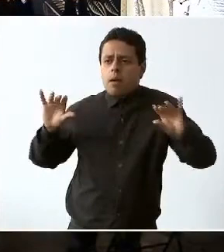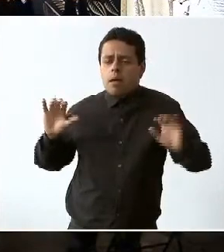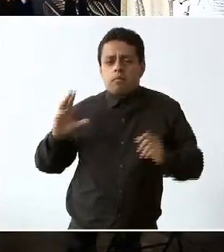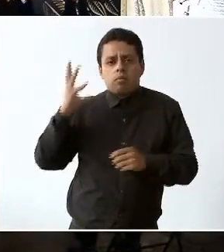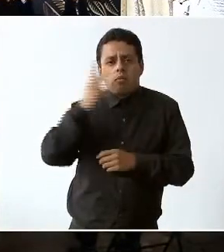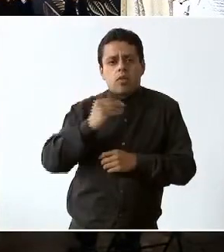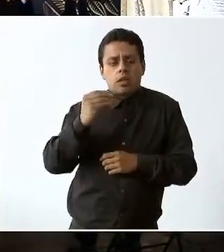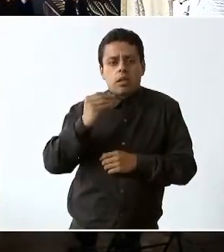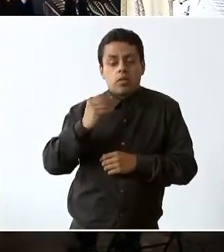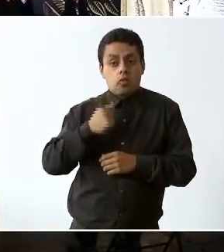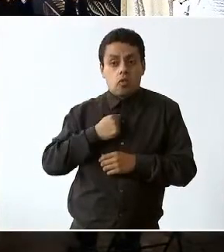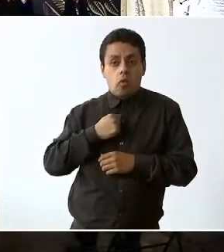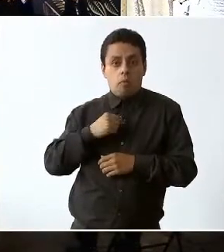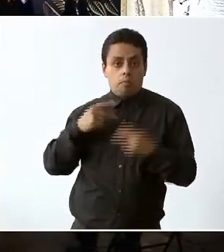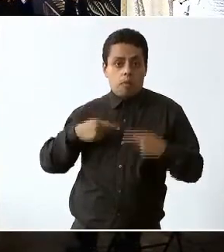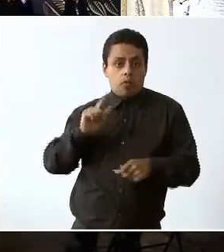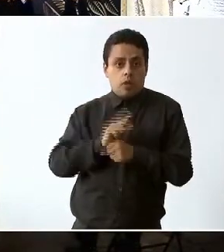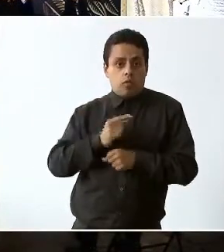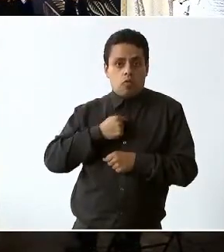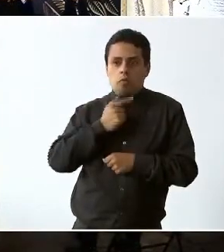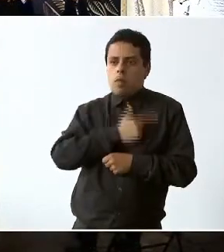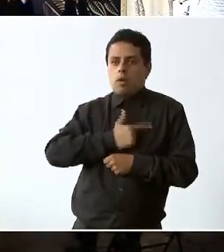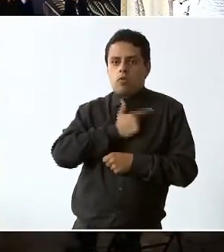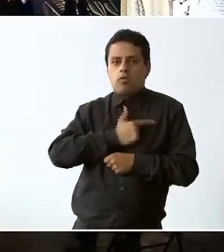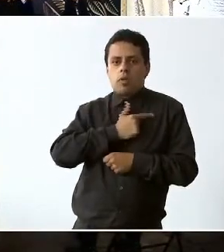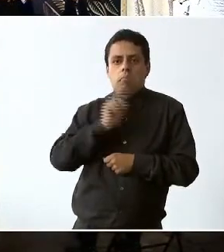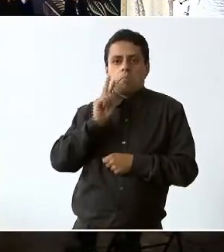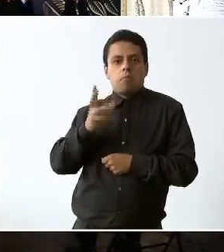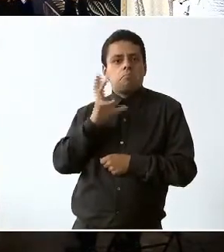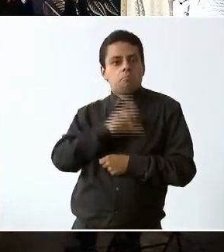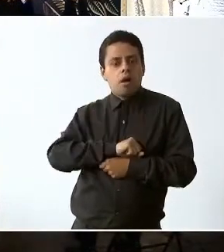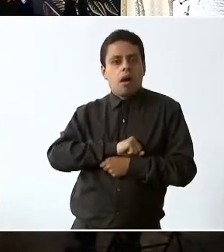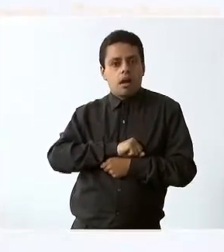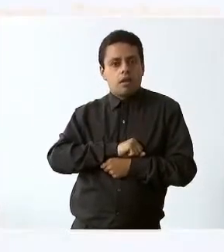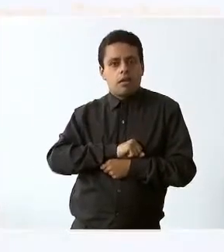personal me gusta y me complace este verso